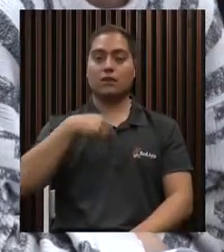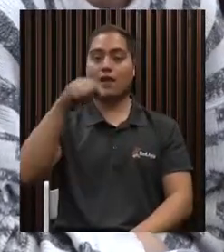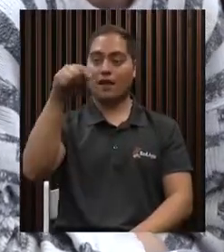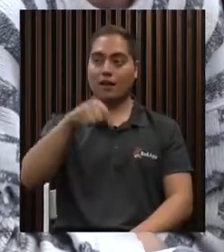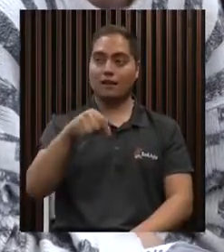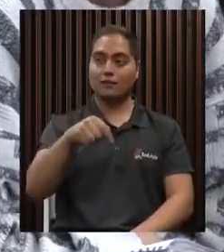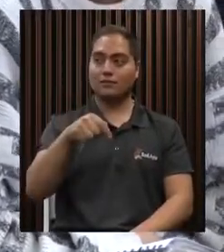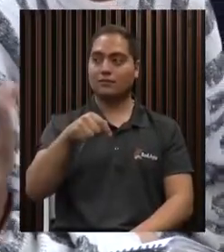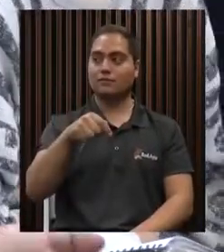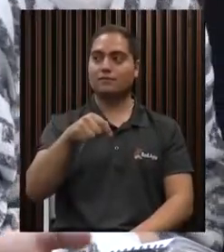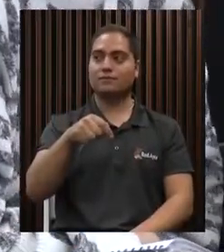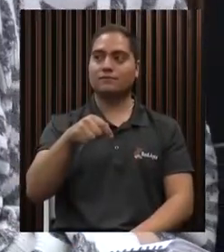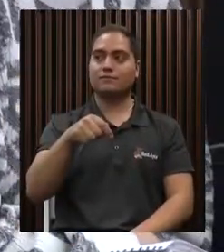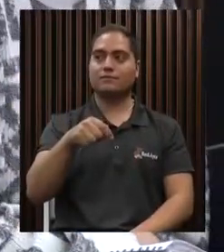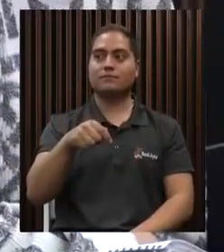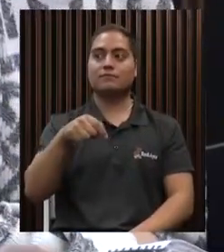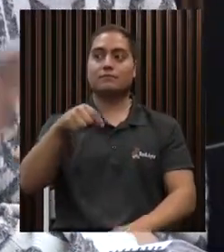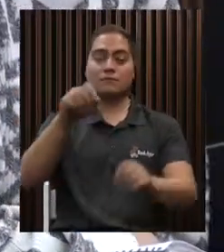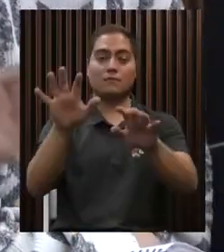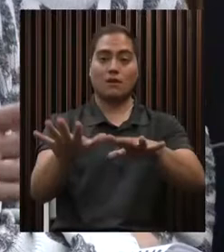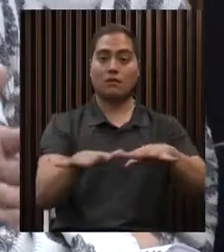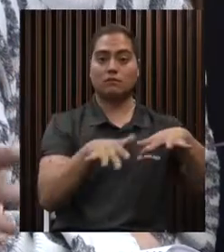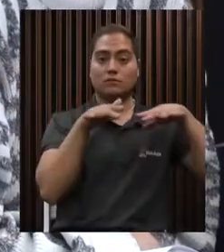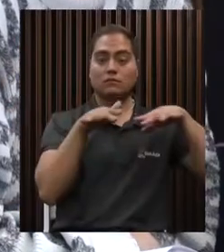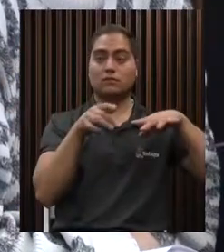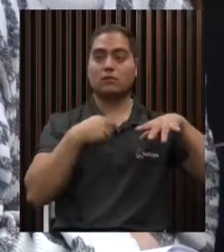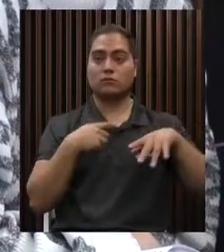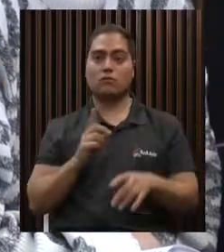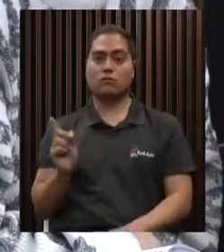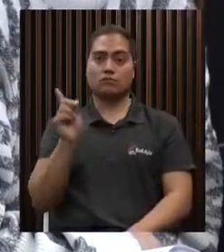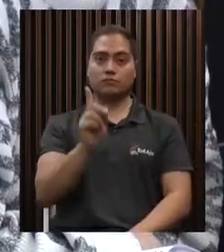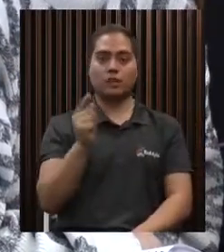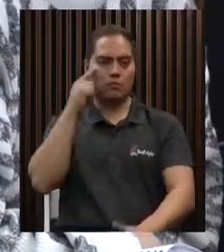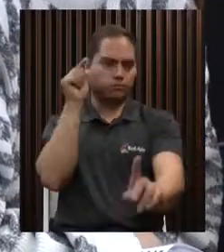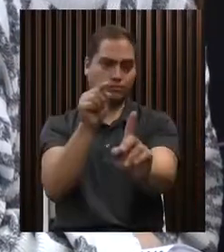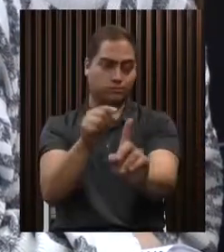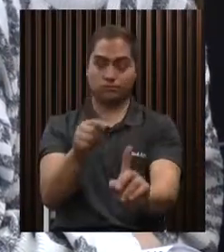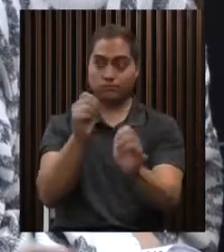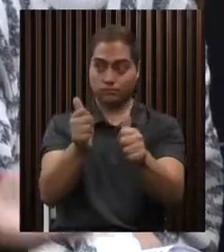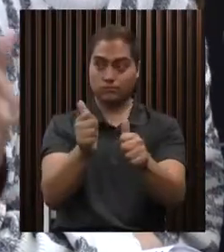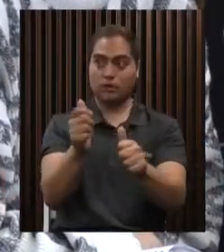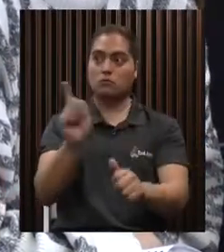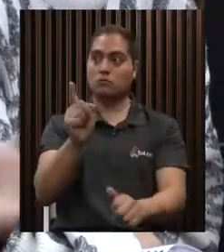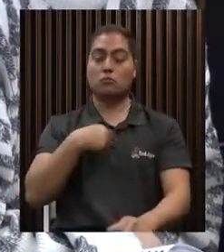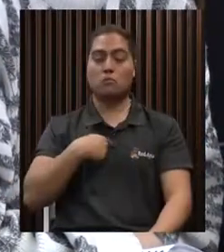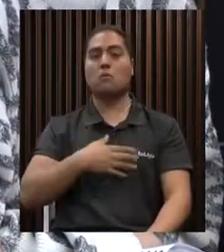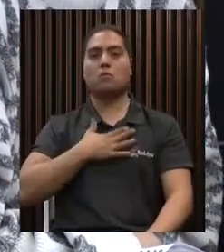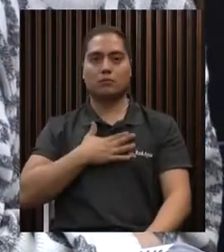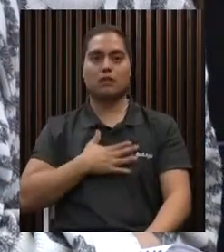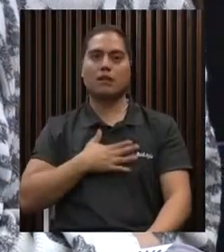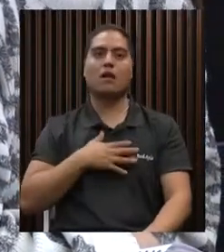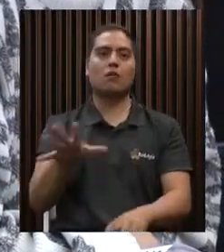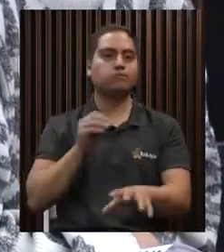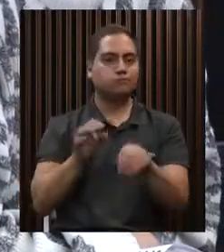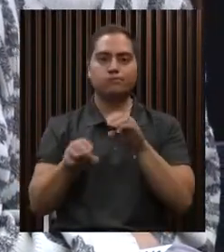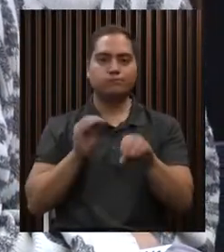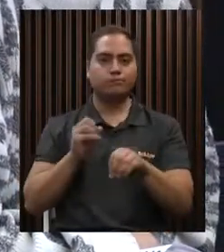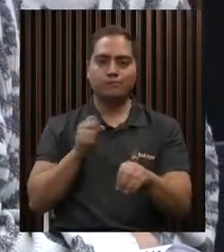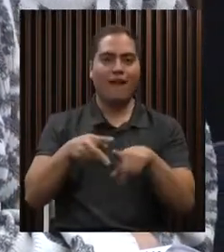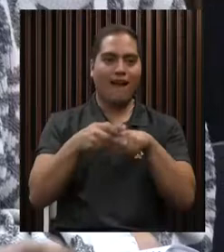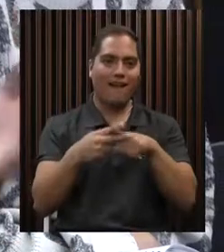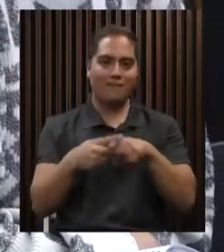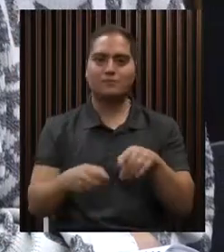y vengo bastante abierto realmente, no con una expectativa concreta, sino que poder adquirir nuevas herramientas y conocimientos